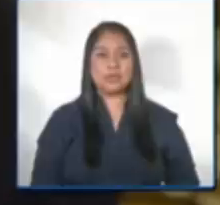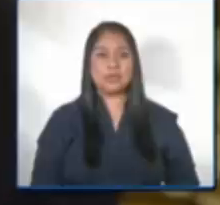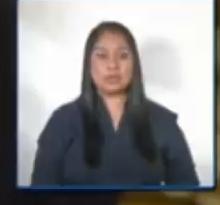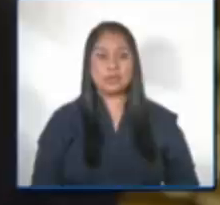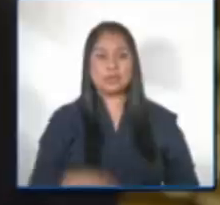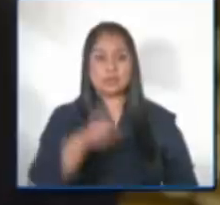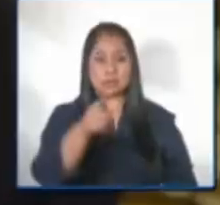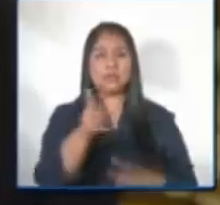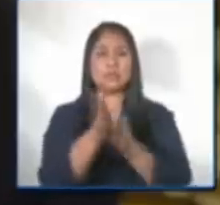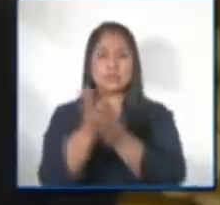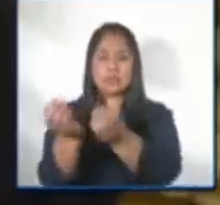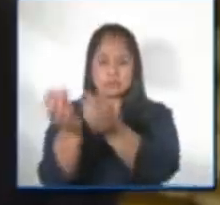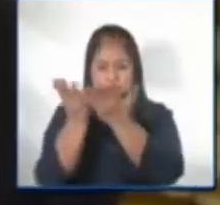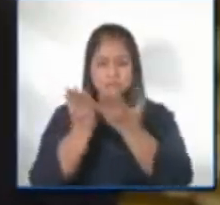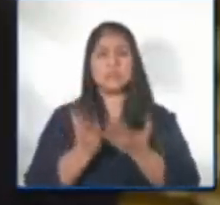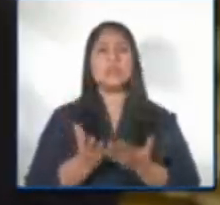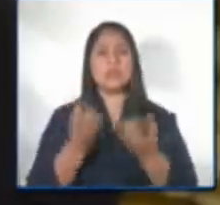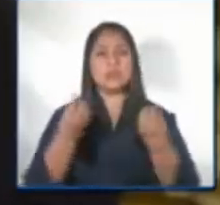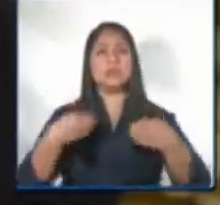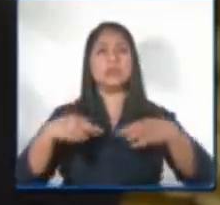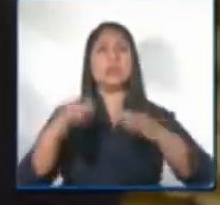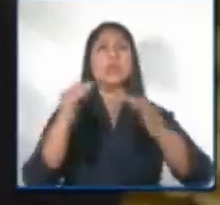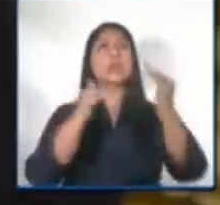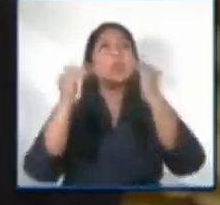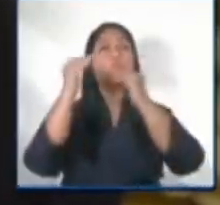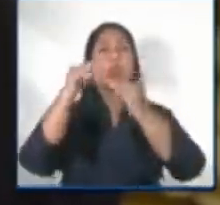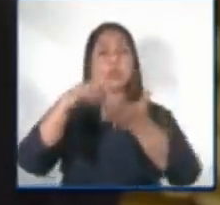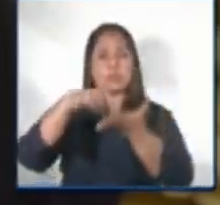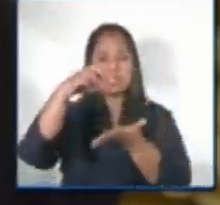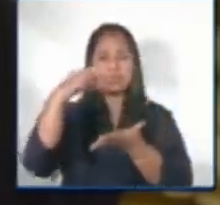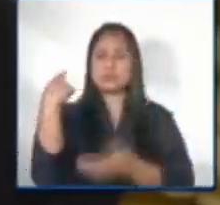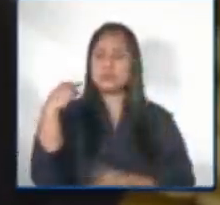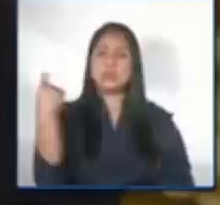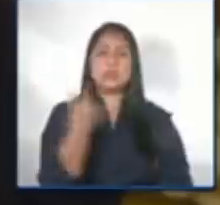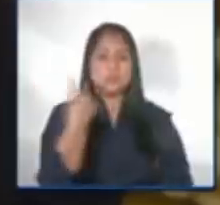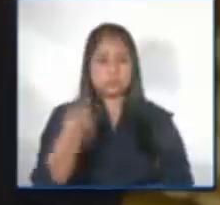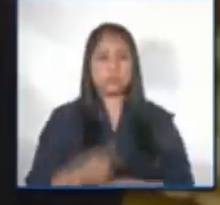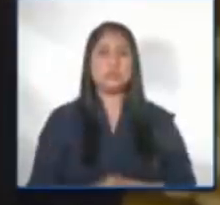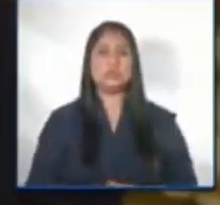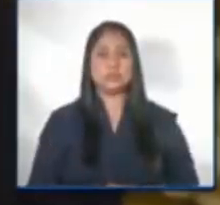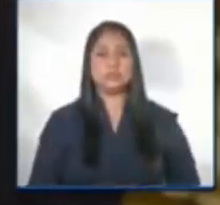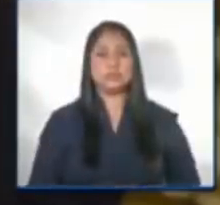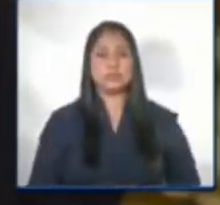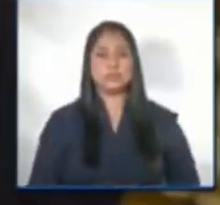denos la oportunidad de construir este país, un país para todos.